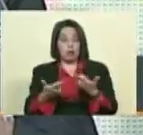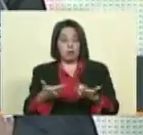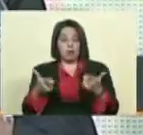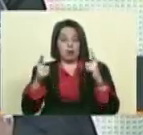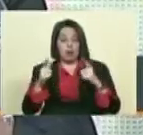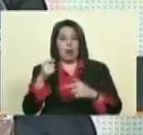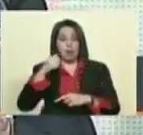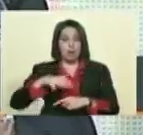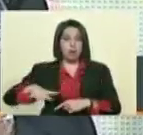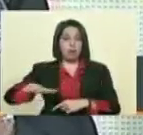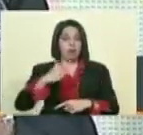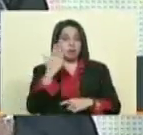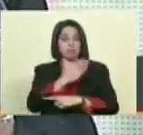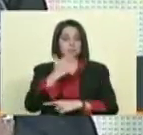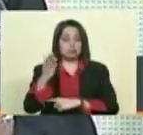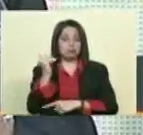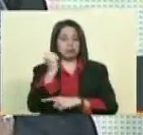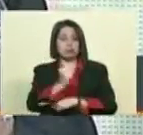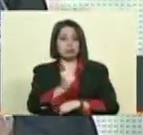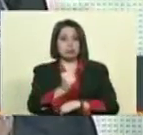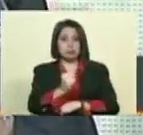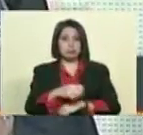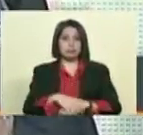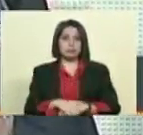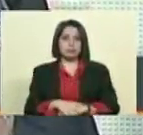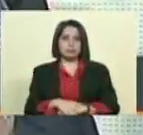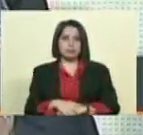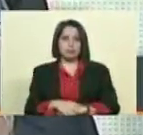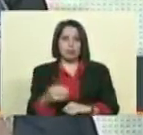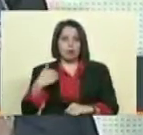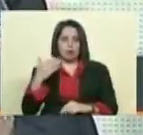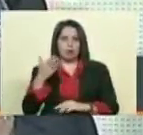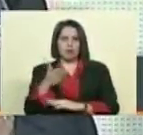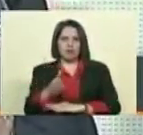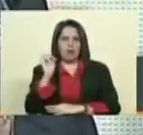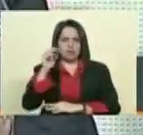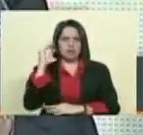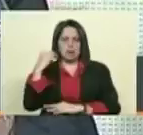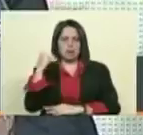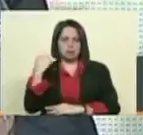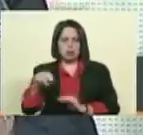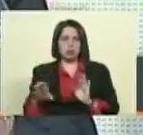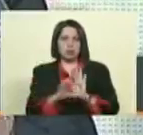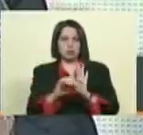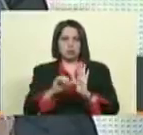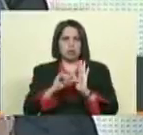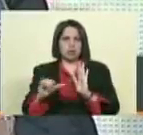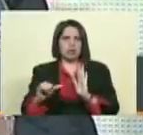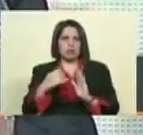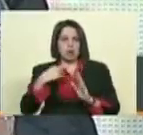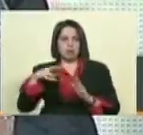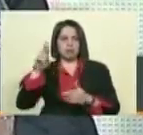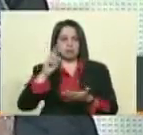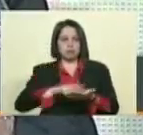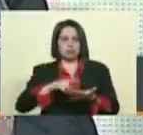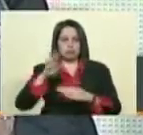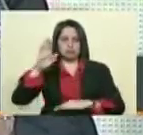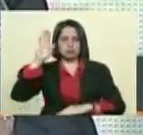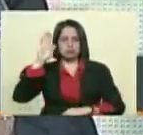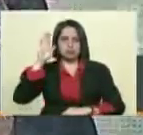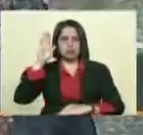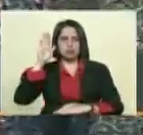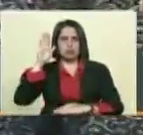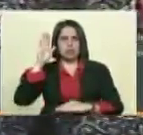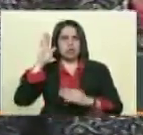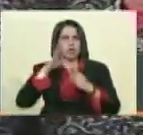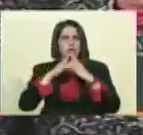la criminalidad. El día que yo fui a la Asamblea Nacional Constituyente, presidente, para mi ratificación y, por supuesto, ratificación de